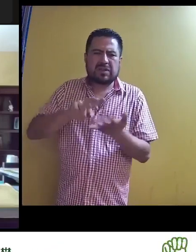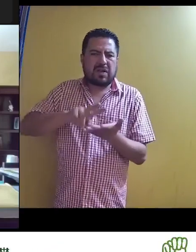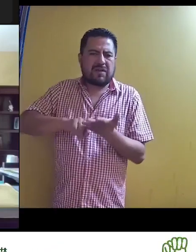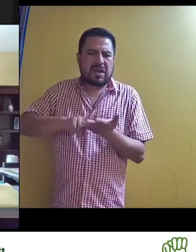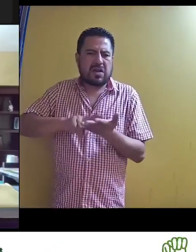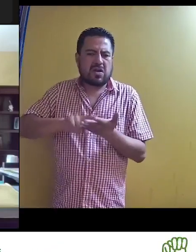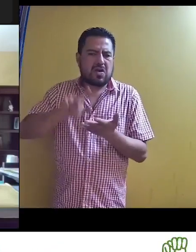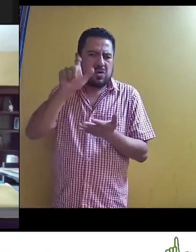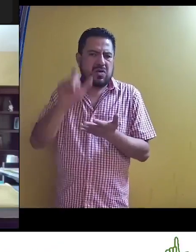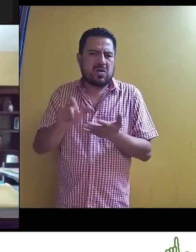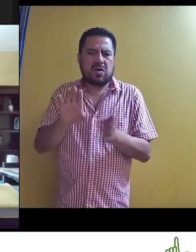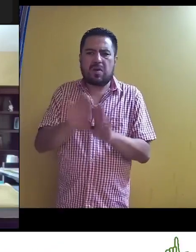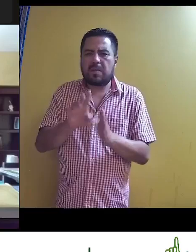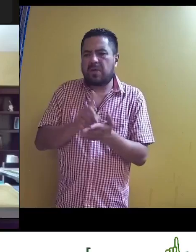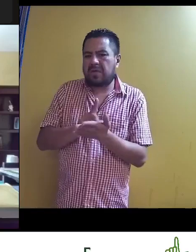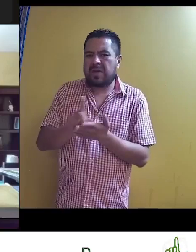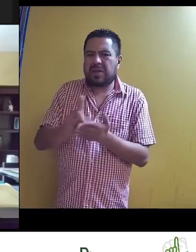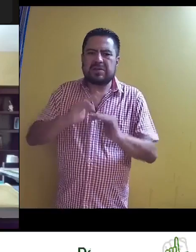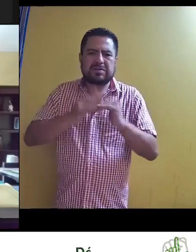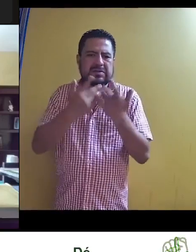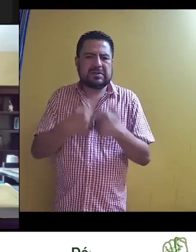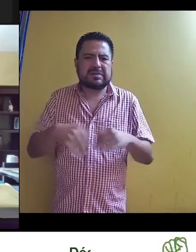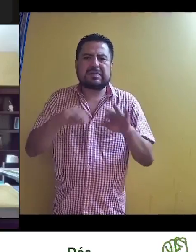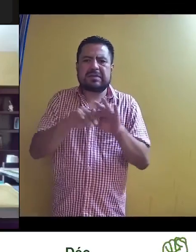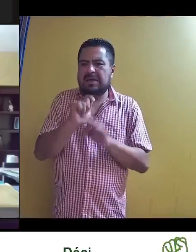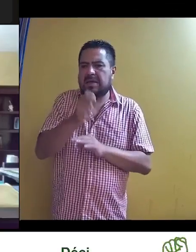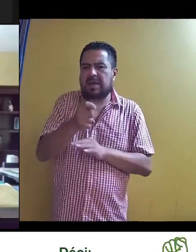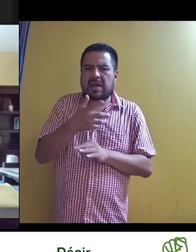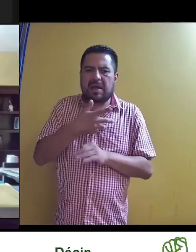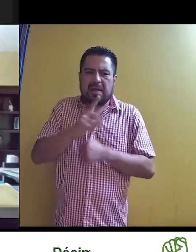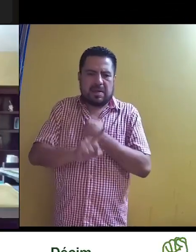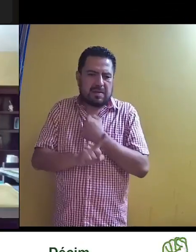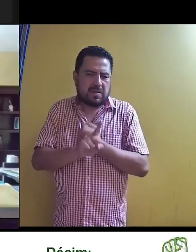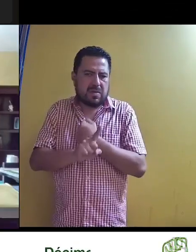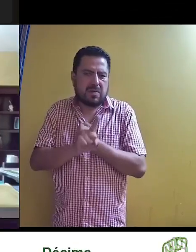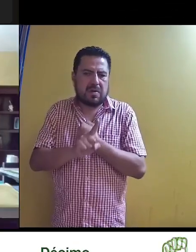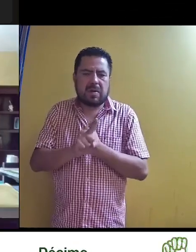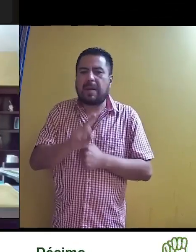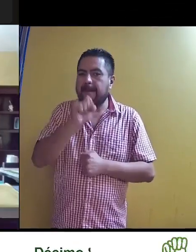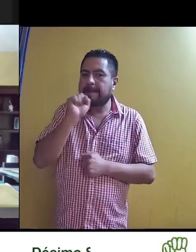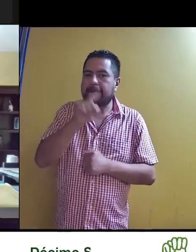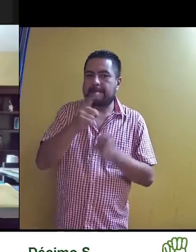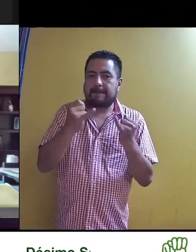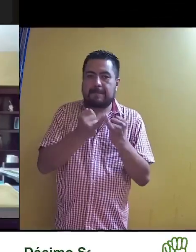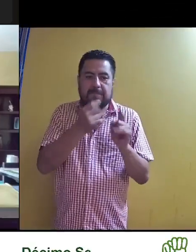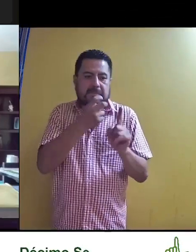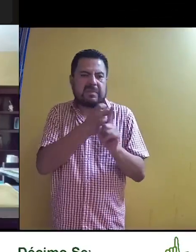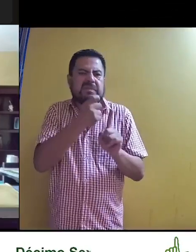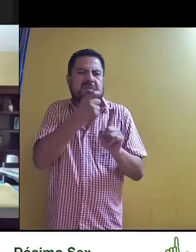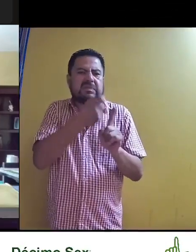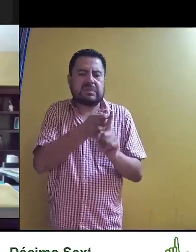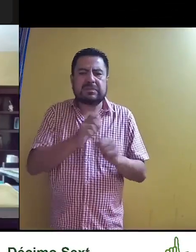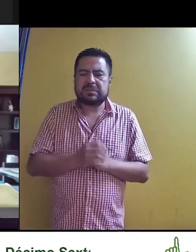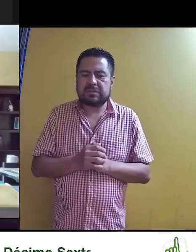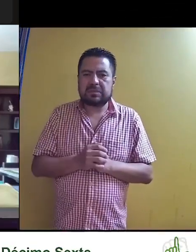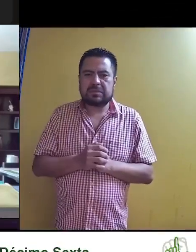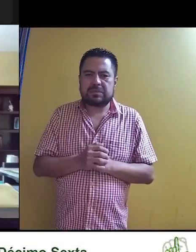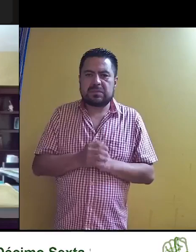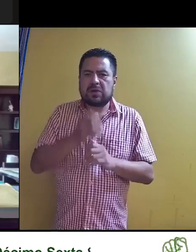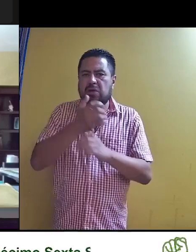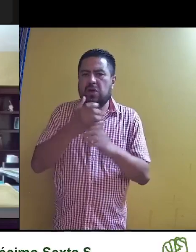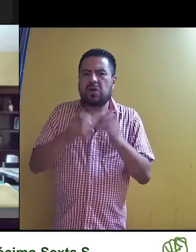valoración entre derechos fundamentales que se encuentran en conflicto. Y desde luego eso implica un